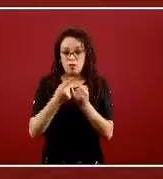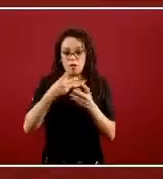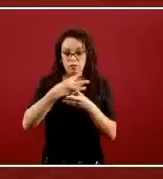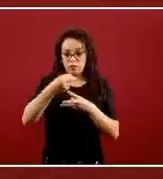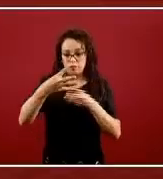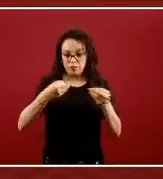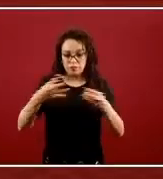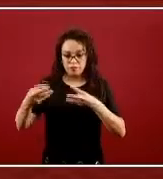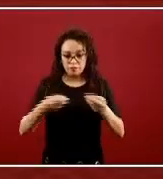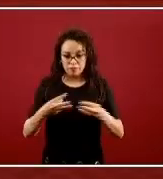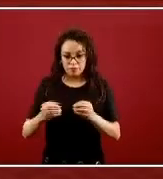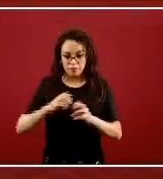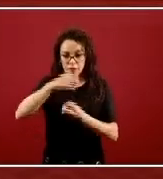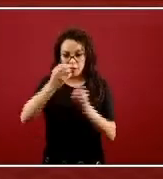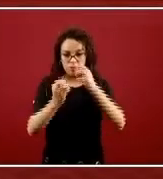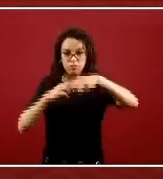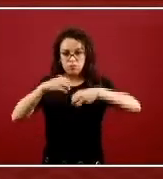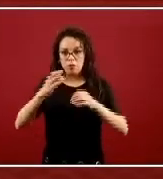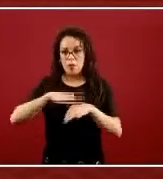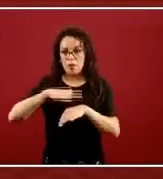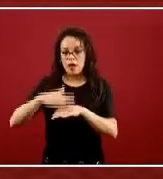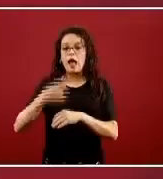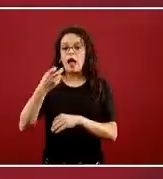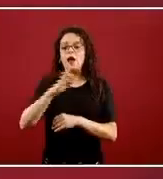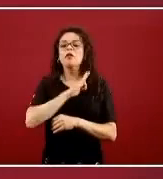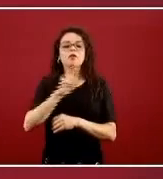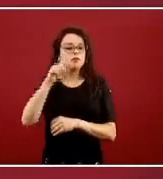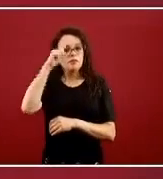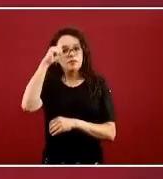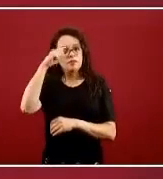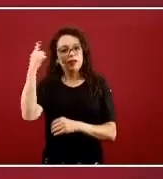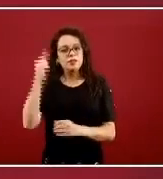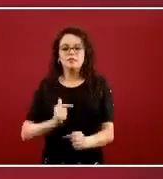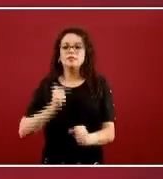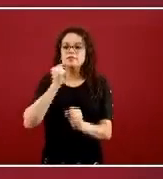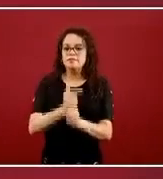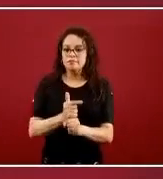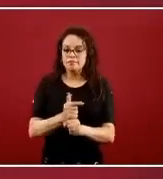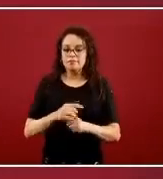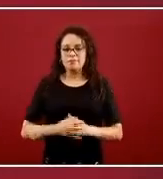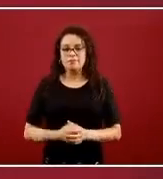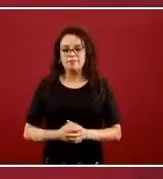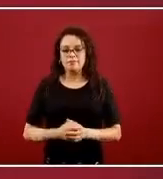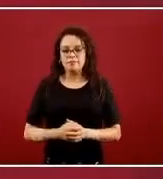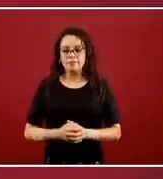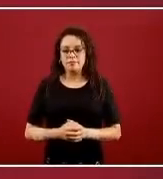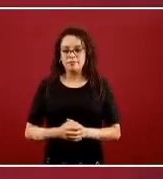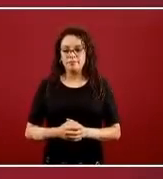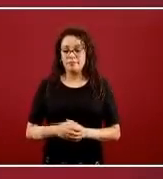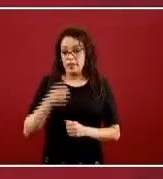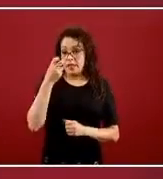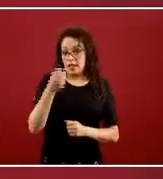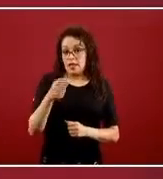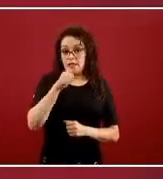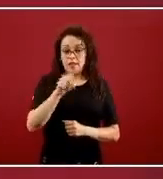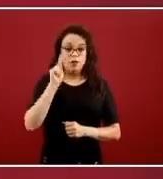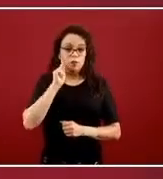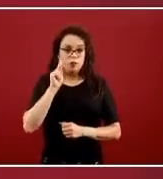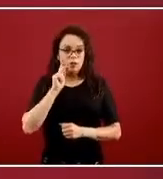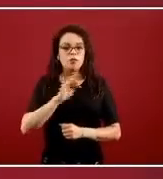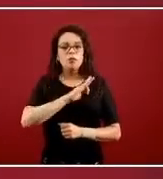detectable. Así funciona la PCR. Pero el punto aquí, más allá del tecnicalismo, es una prueba que